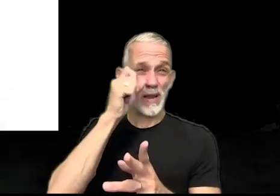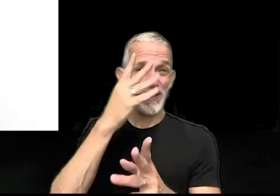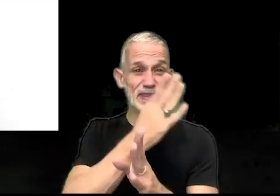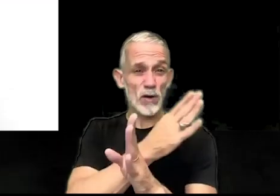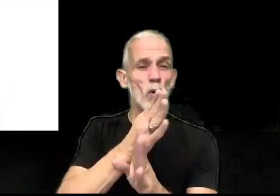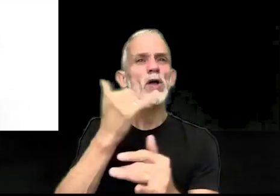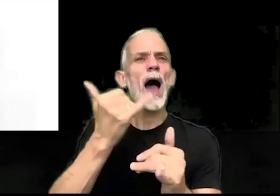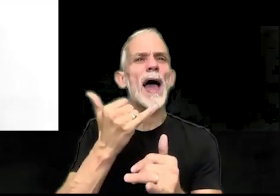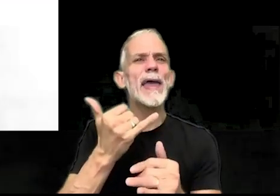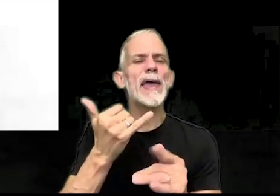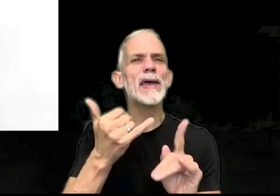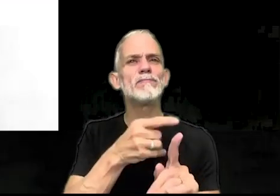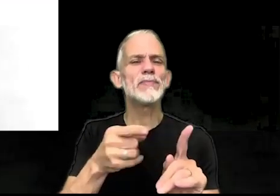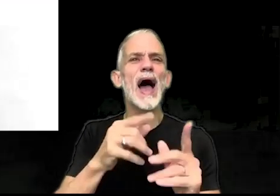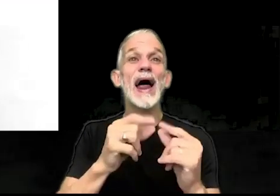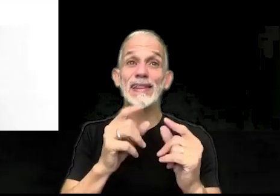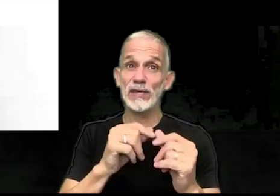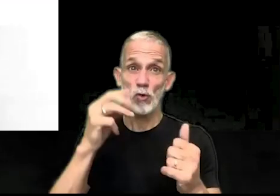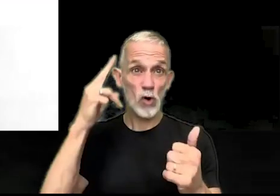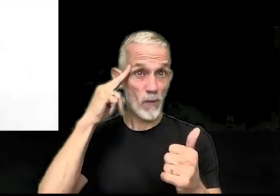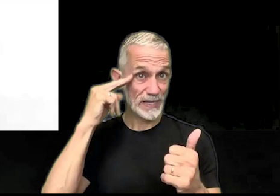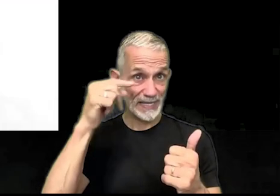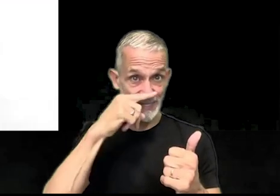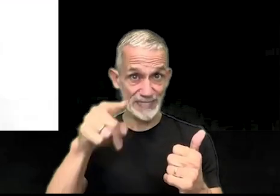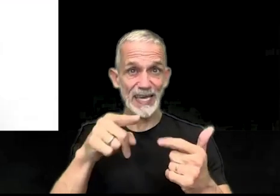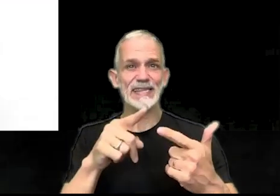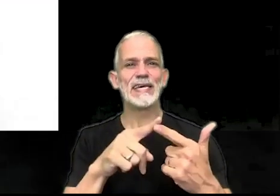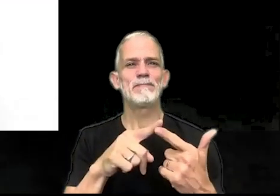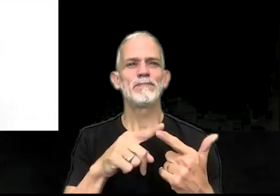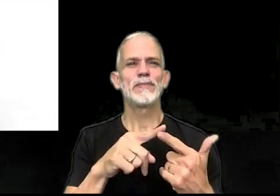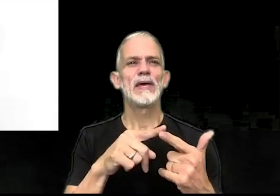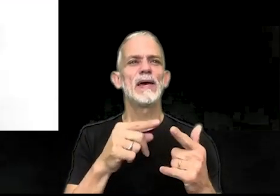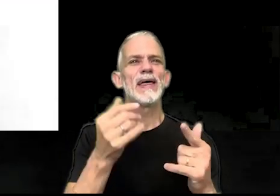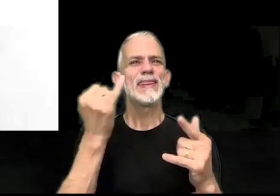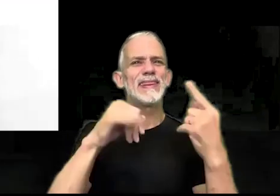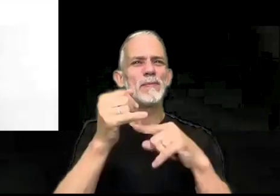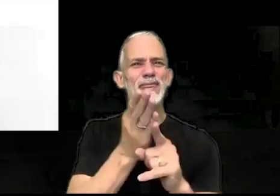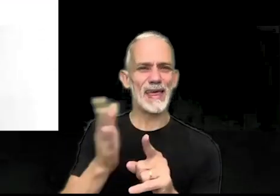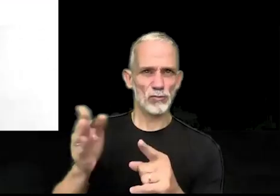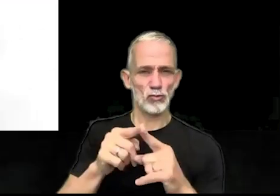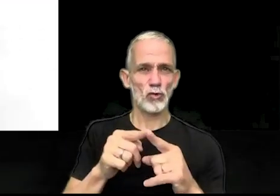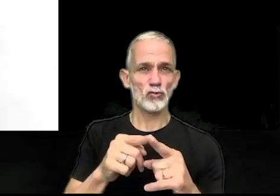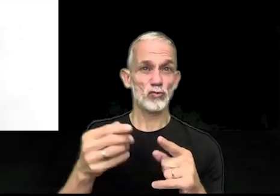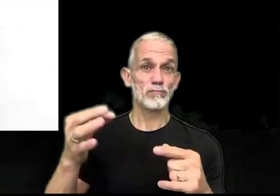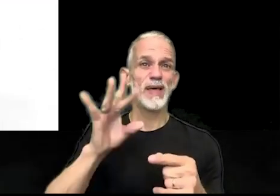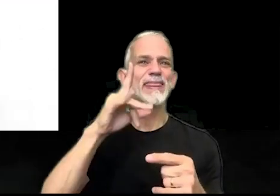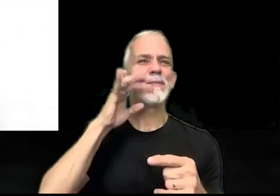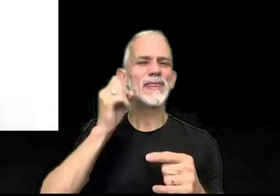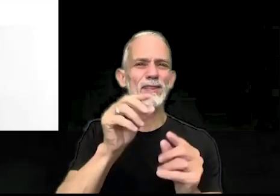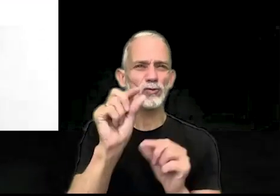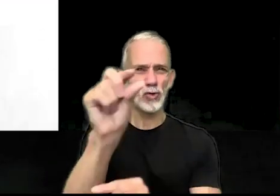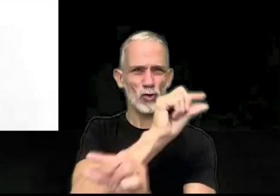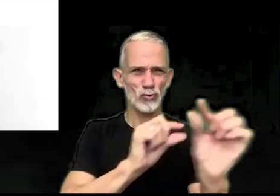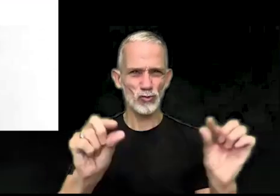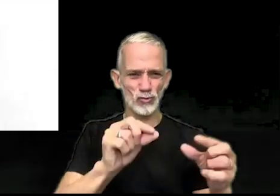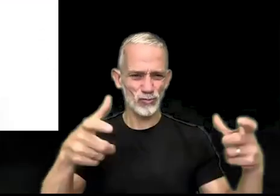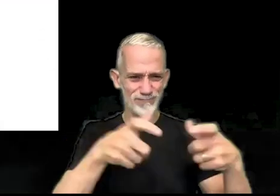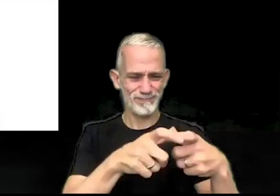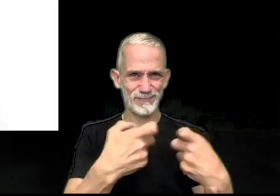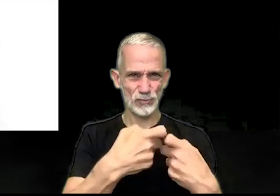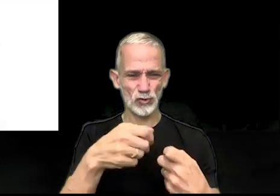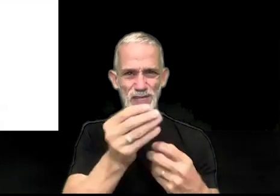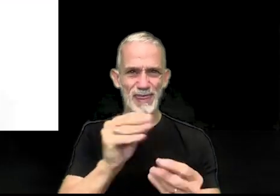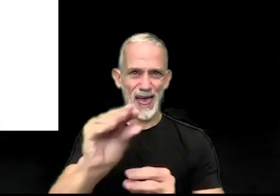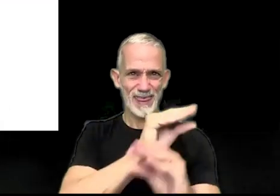tenemos vigentes el artículo 97, dividendos. Los dividendos están